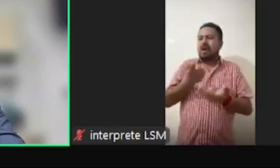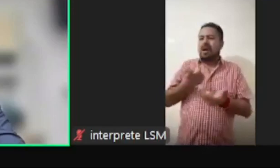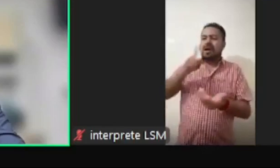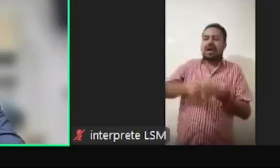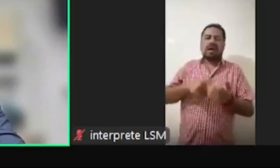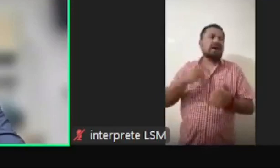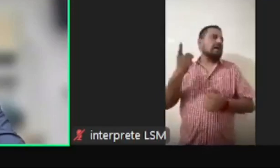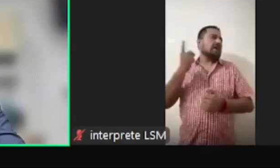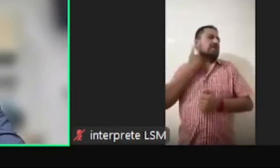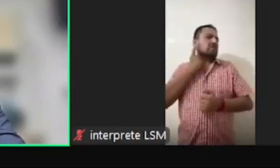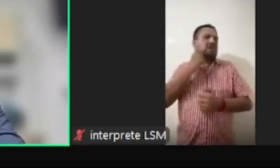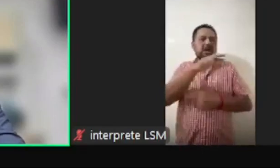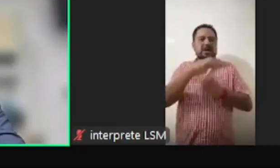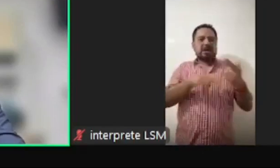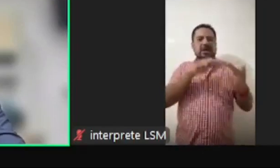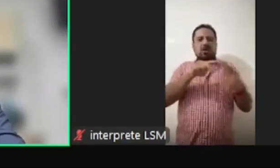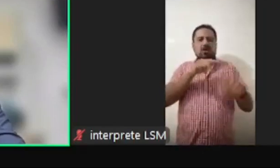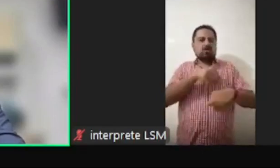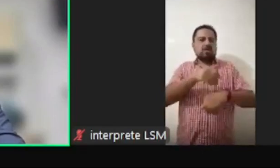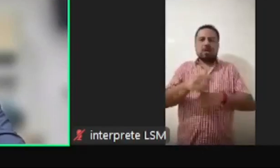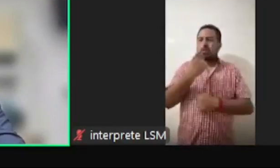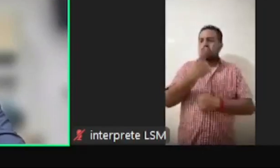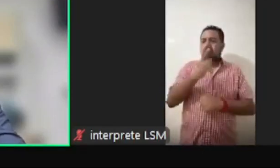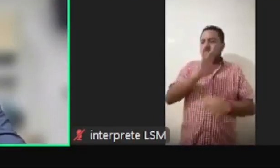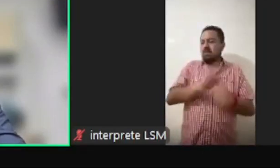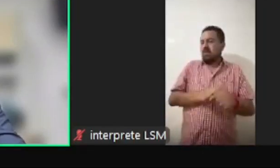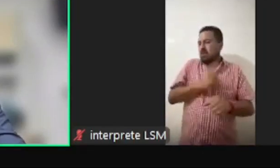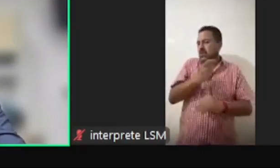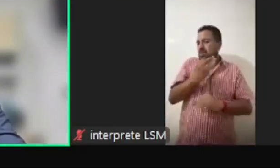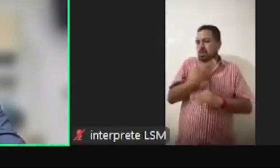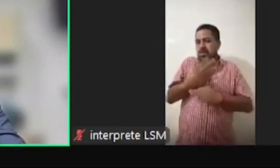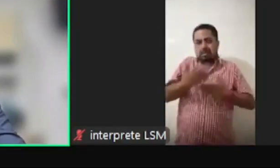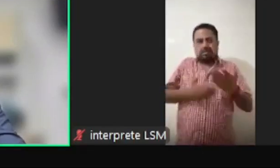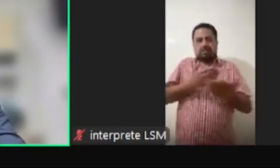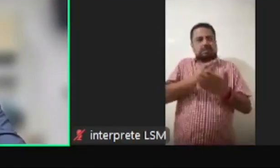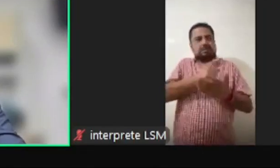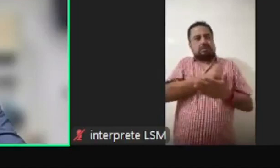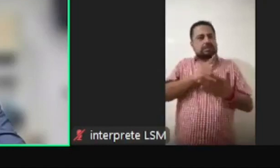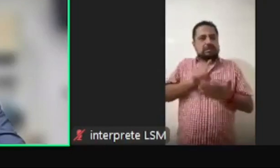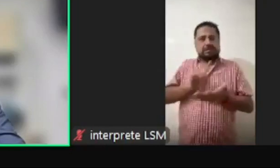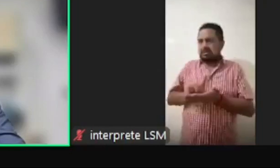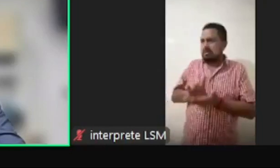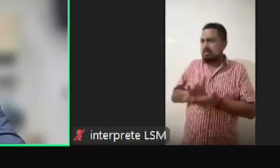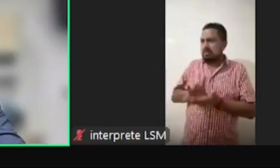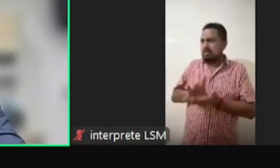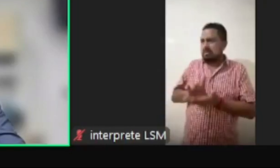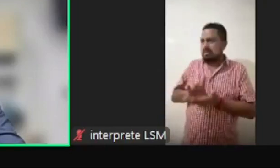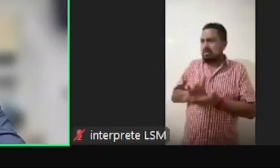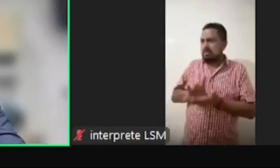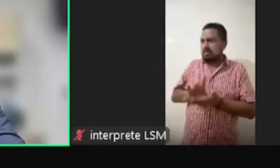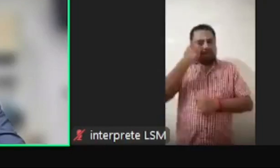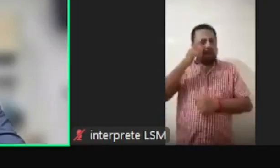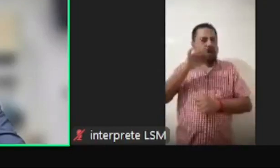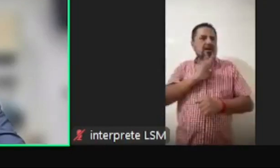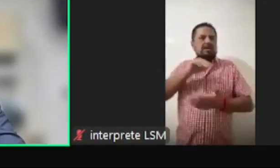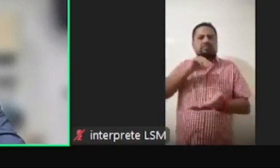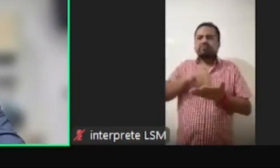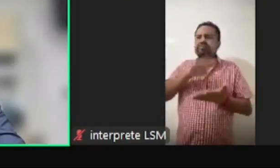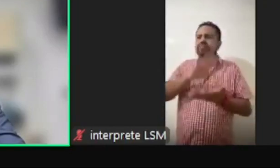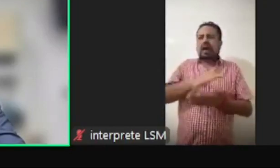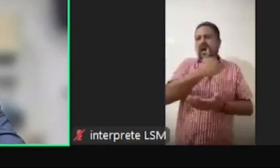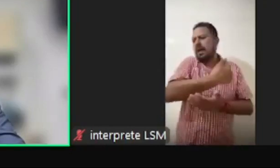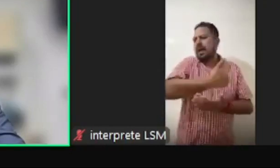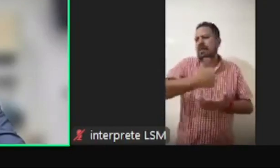Distrito 1. Por lo que los recurrentes solicitan se revoque el acuerdo impugnado 103 a fin de que se contemplen a cada una de las